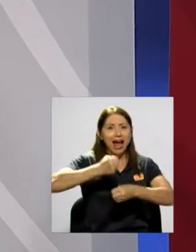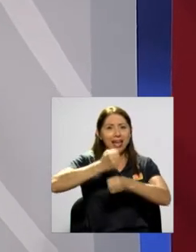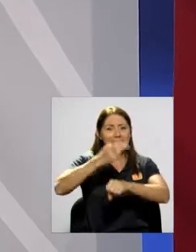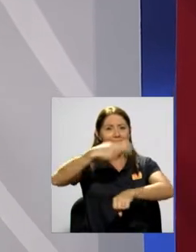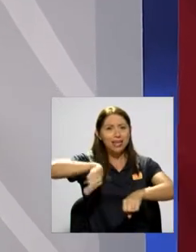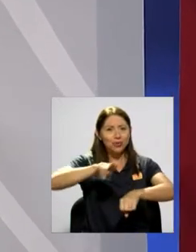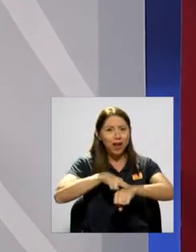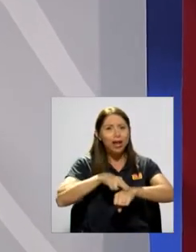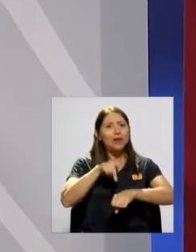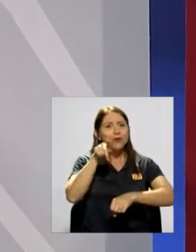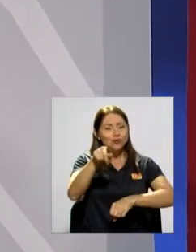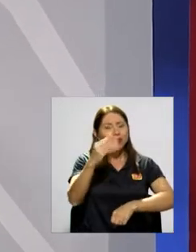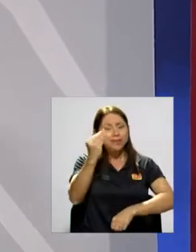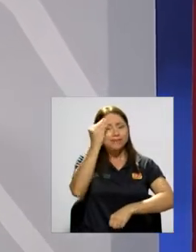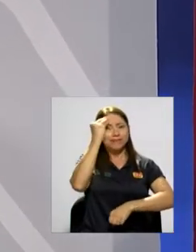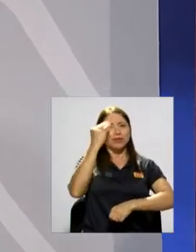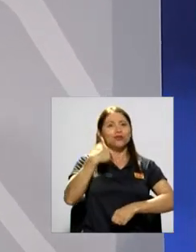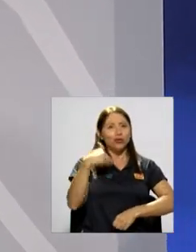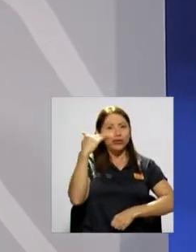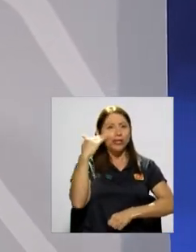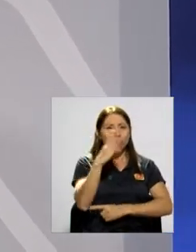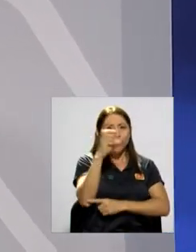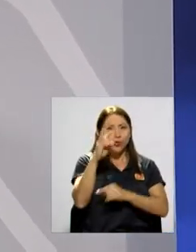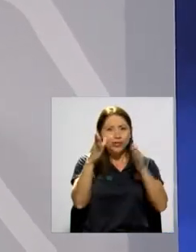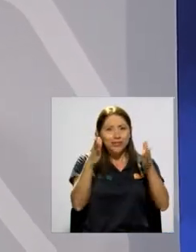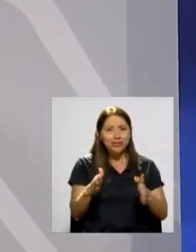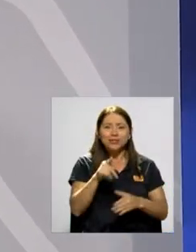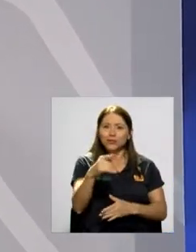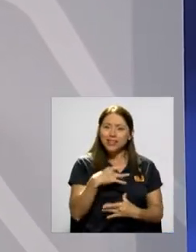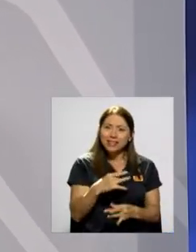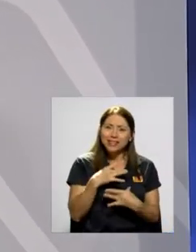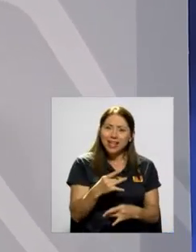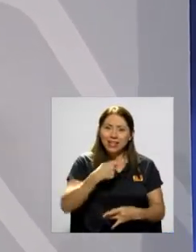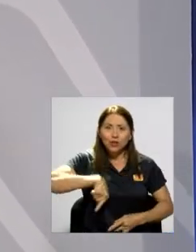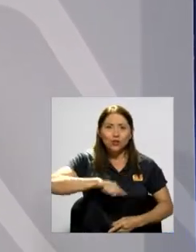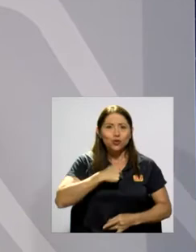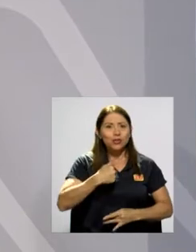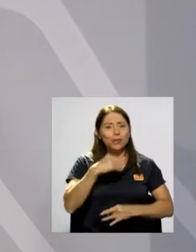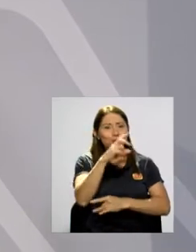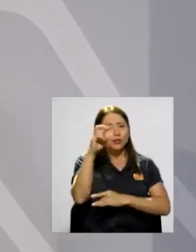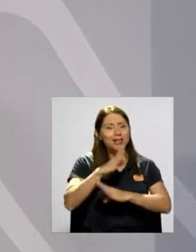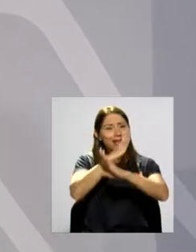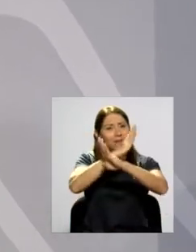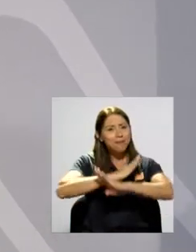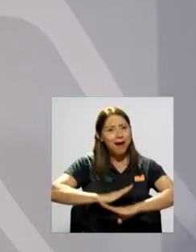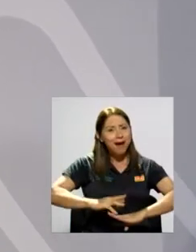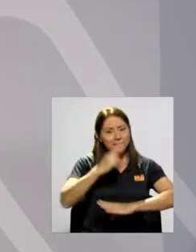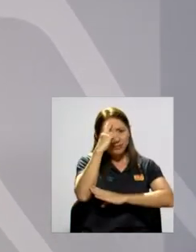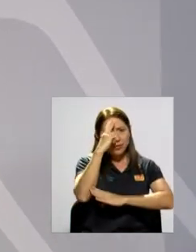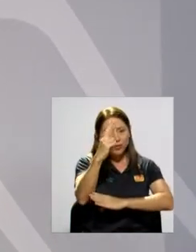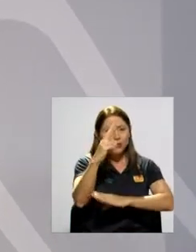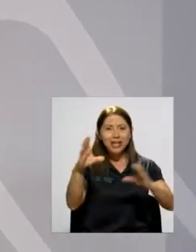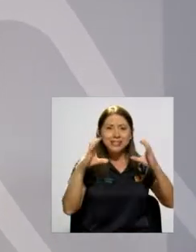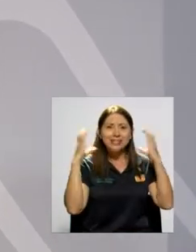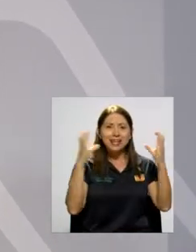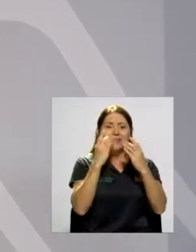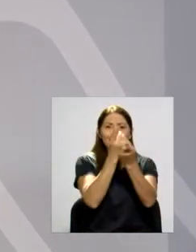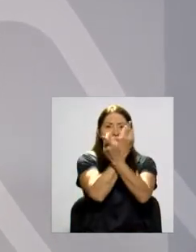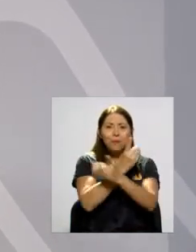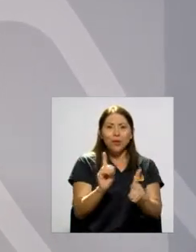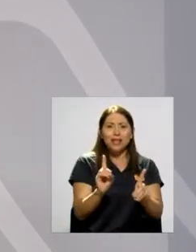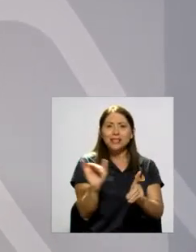yo sé que también como costarricense está interesado en que tengamos una Costa Rica de paz, respetuosa, que celebre la democracia como lo hemos